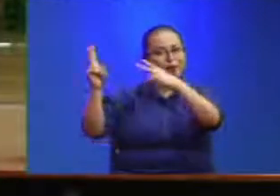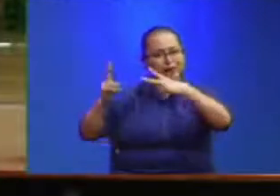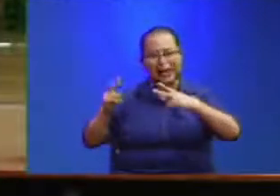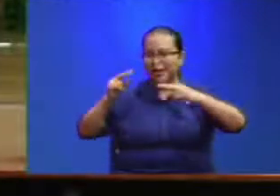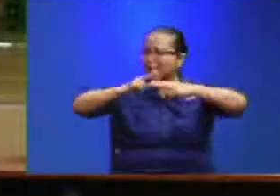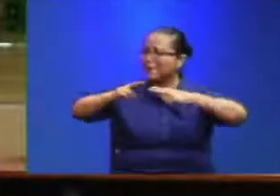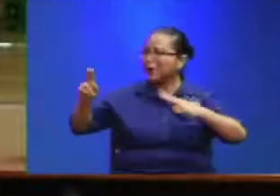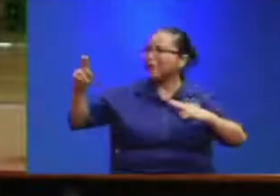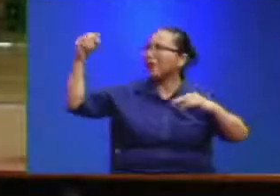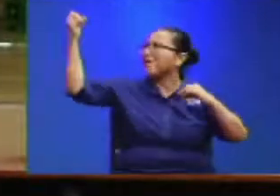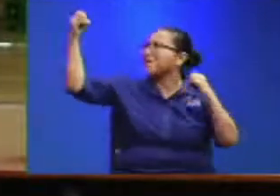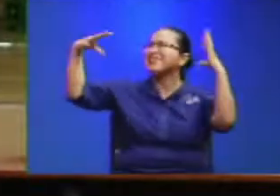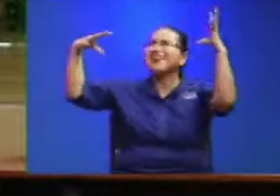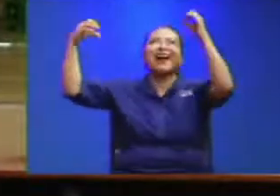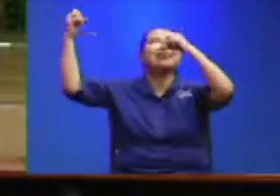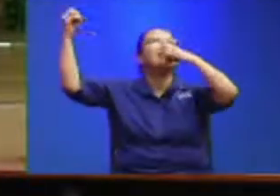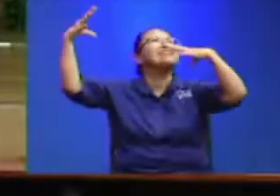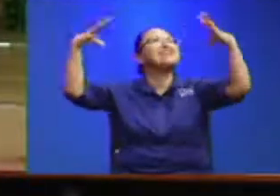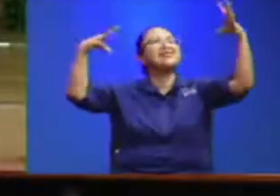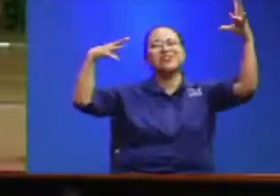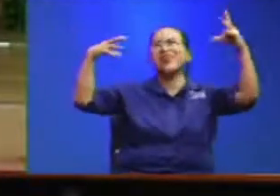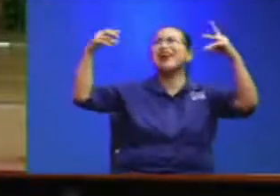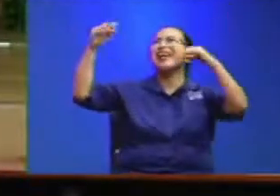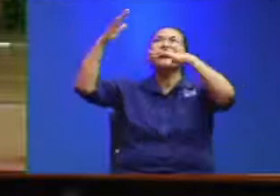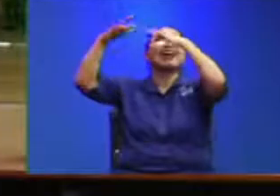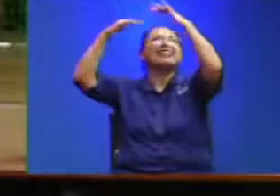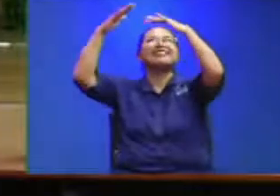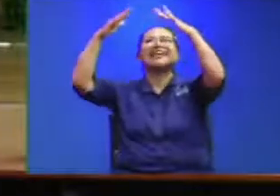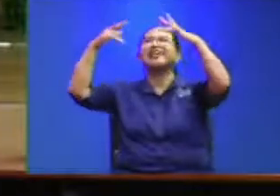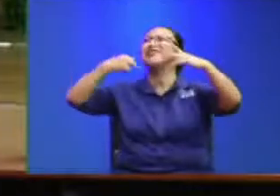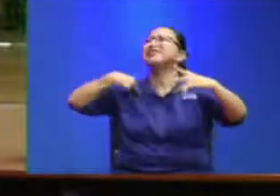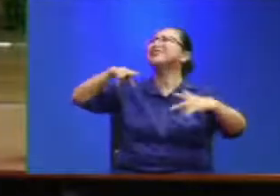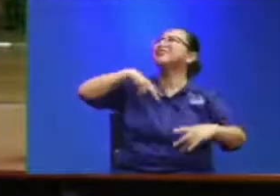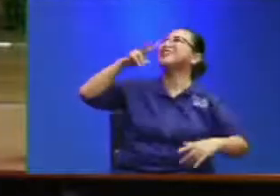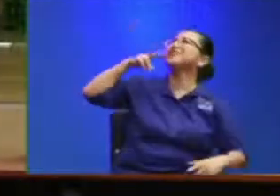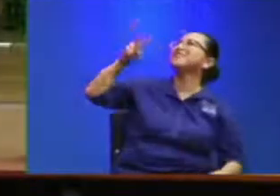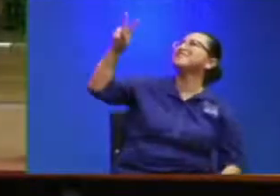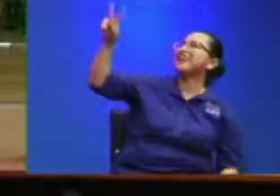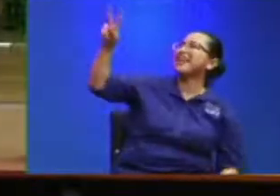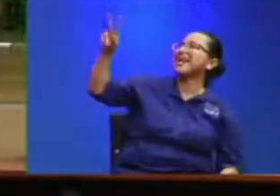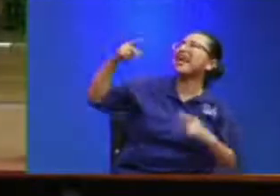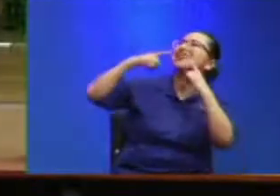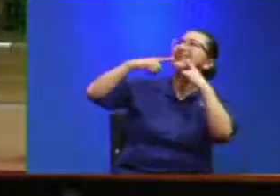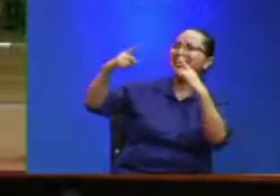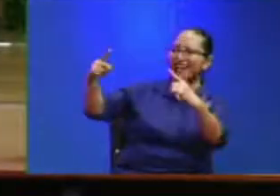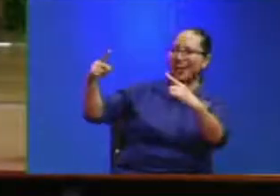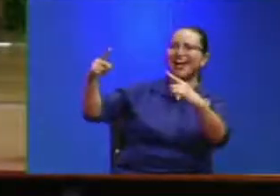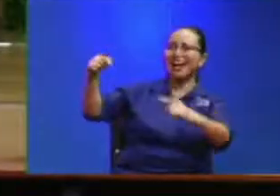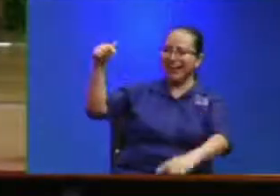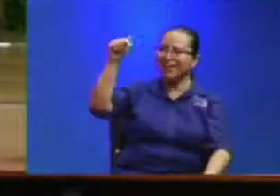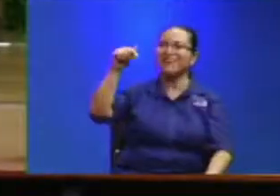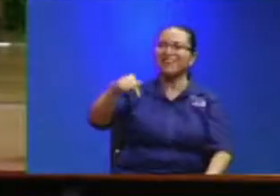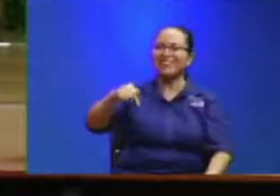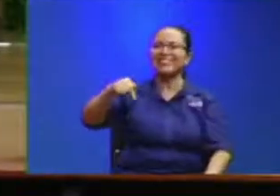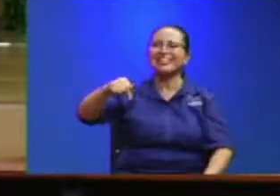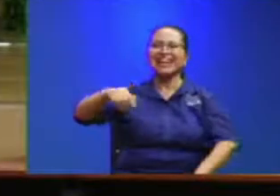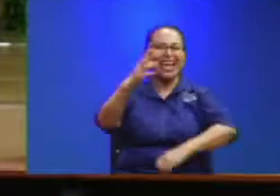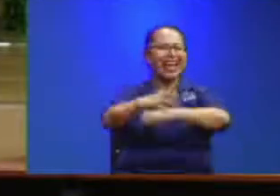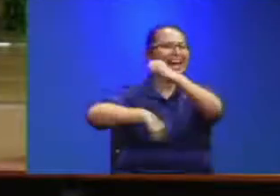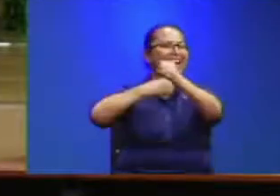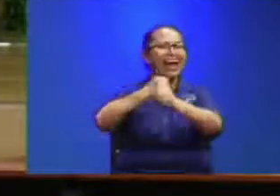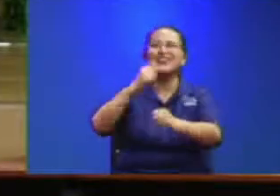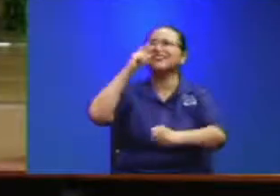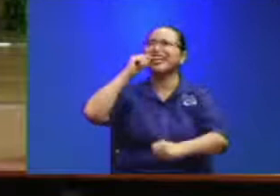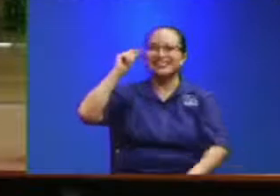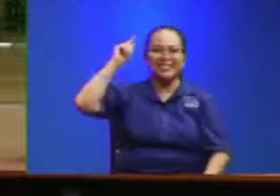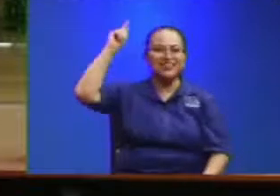brillando como el sol en el cielo lo verás declara hoy el año del